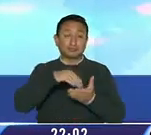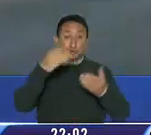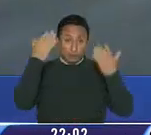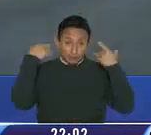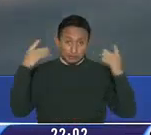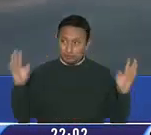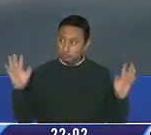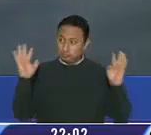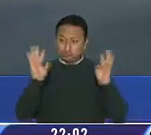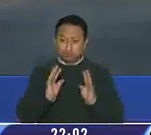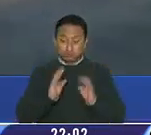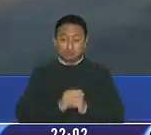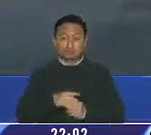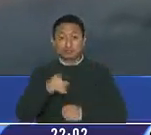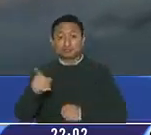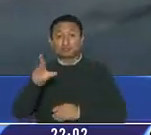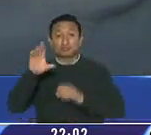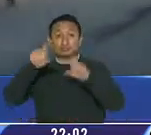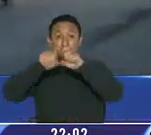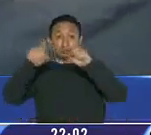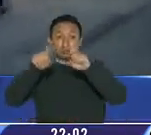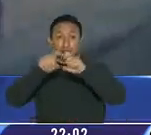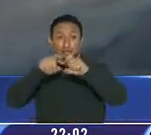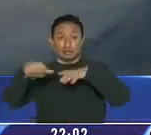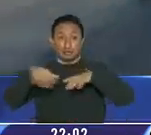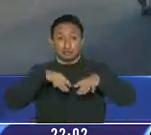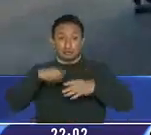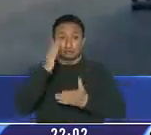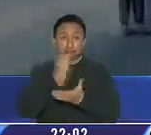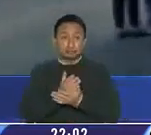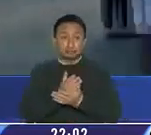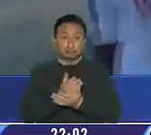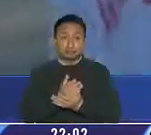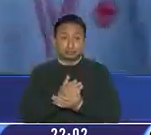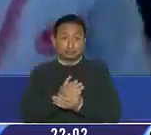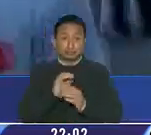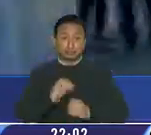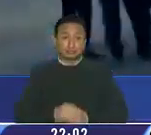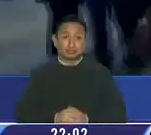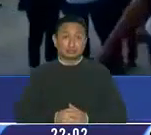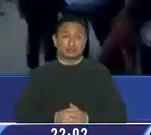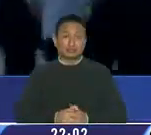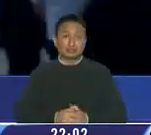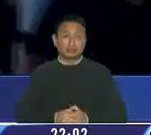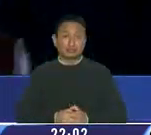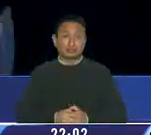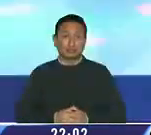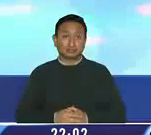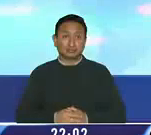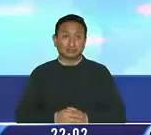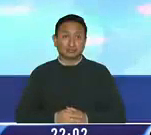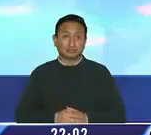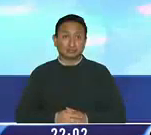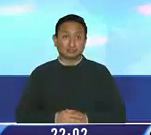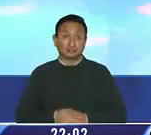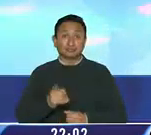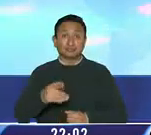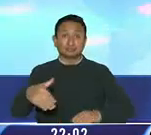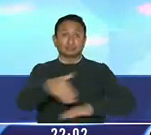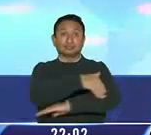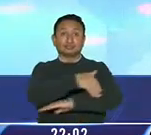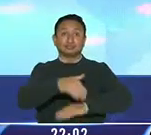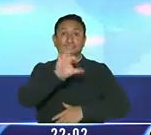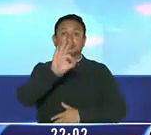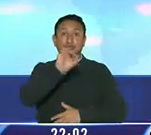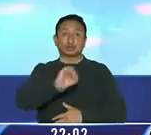ciudad, otras que en las empresas paralizaron las jornadas laborales por varios minutos. ¿Qué pasó? Y en plena avenida 9 de